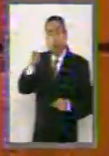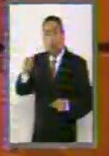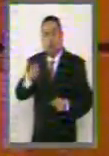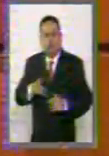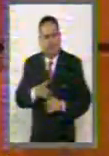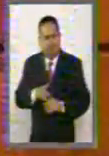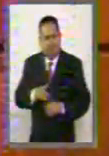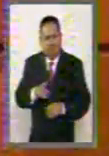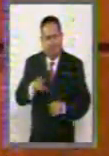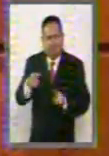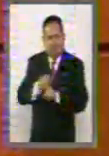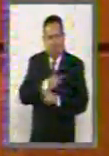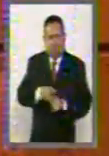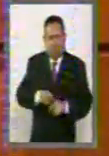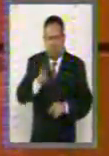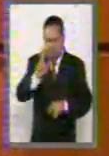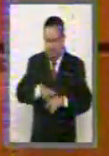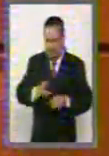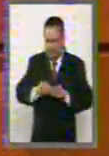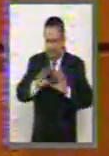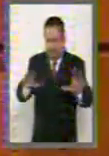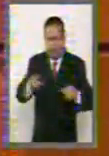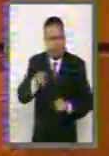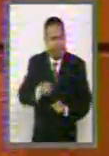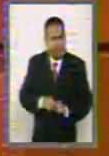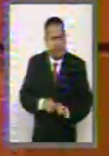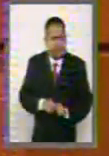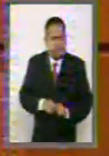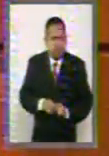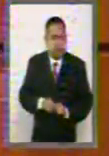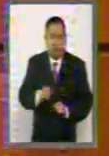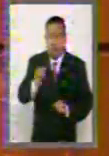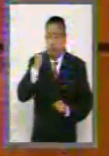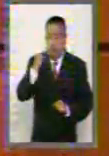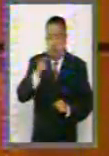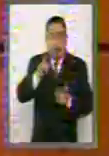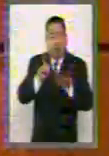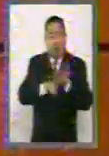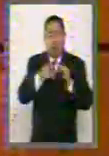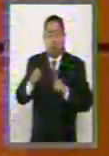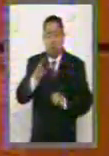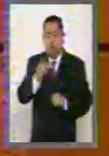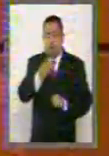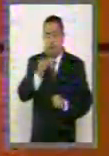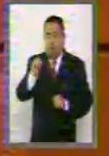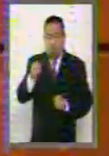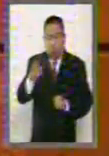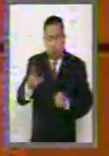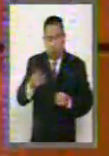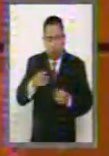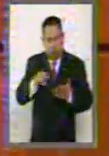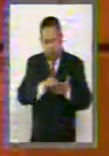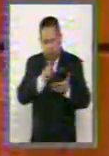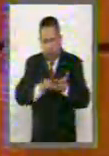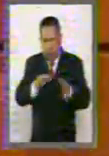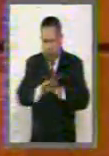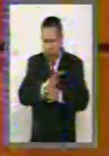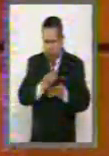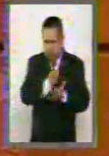se los digo con toda la claridad. Después de la reforma de 1994 que todos ustedes